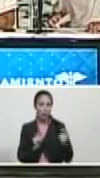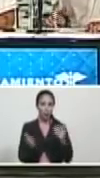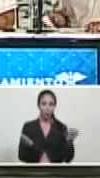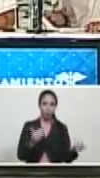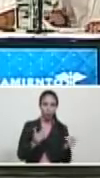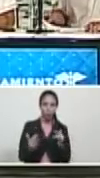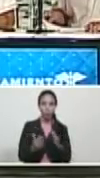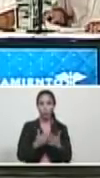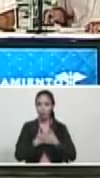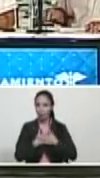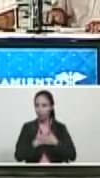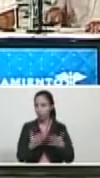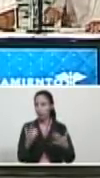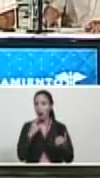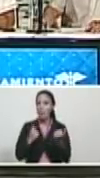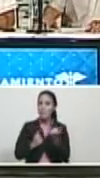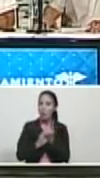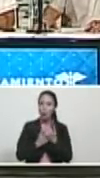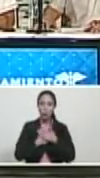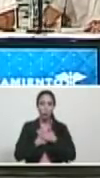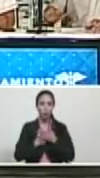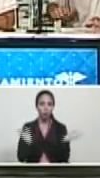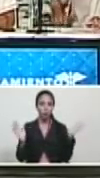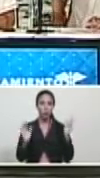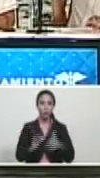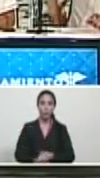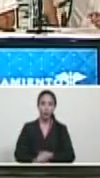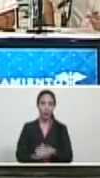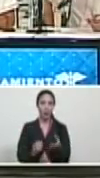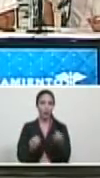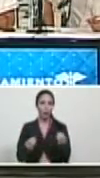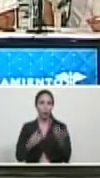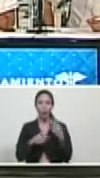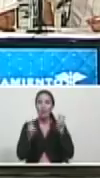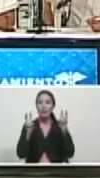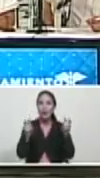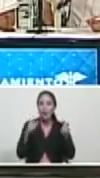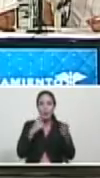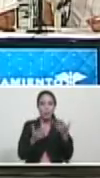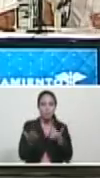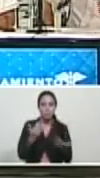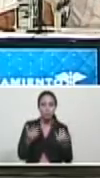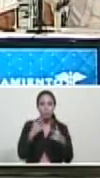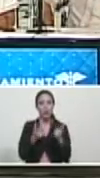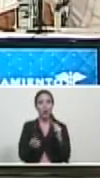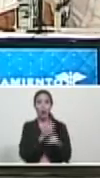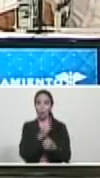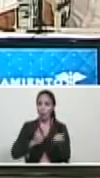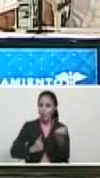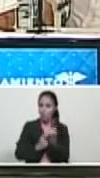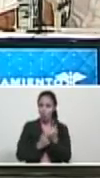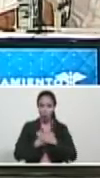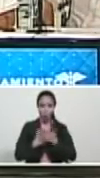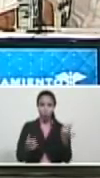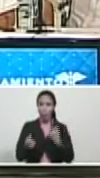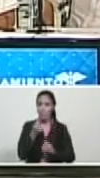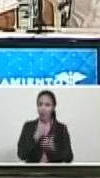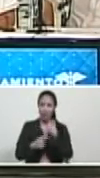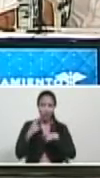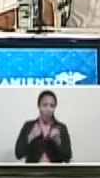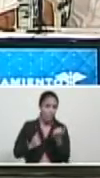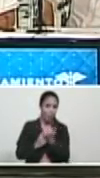me ofrecieron apoyo en todos los sentidos, sobre todo a nivel de medicina, porque ellos tienen